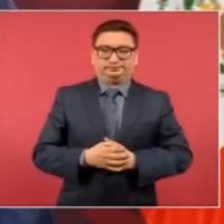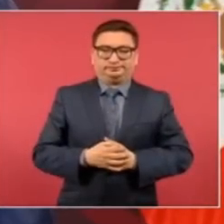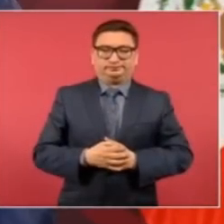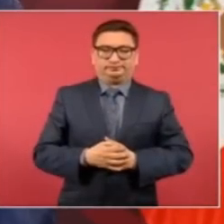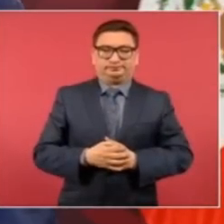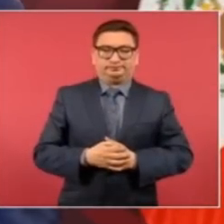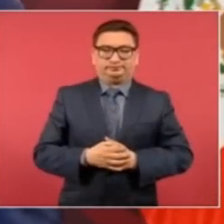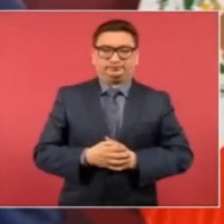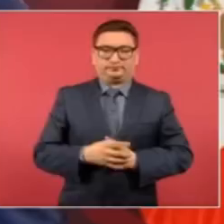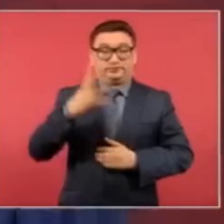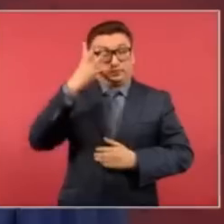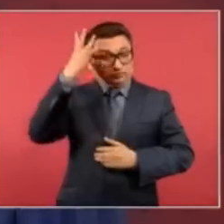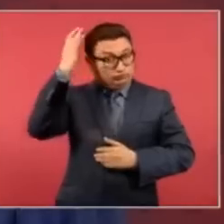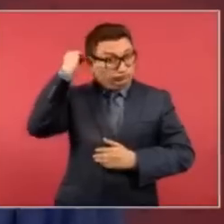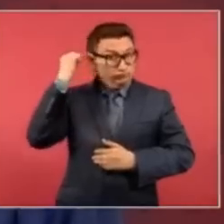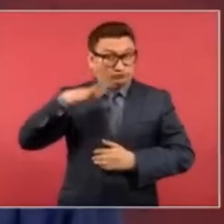en Morelos,